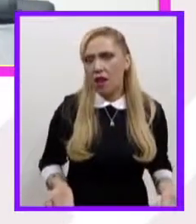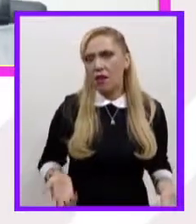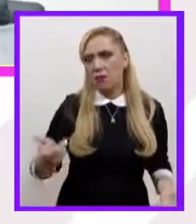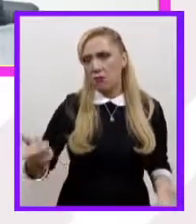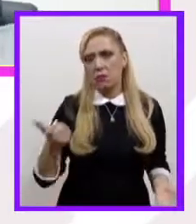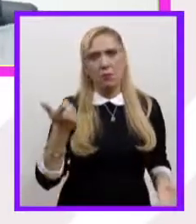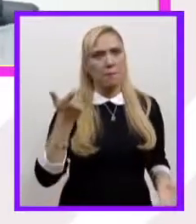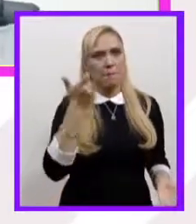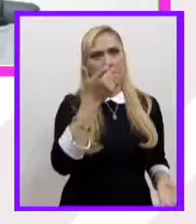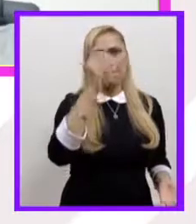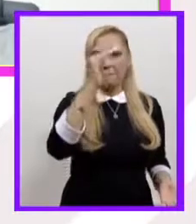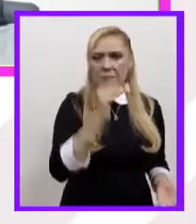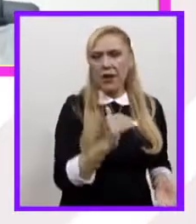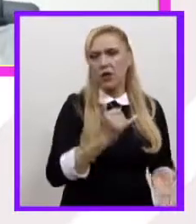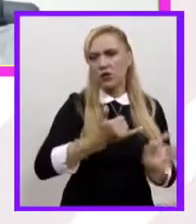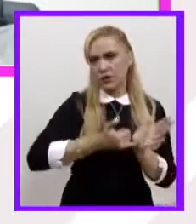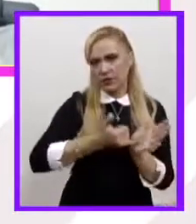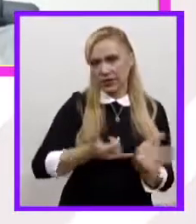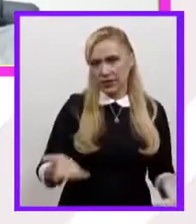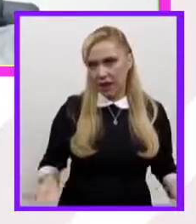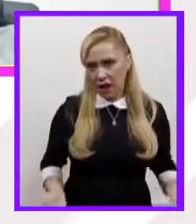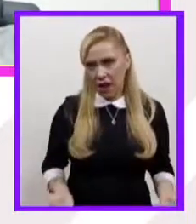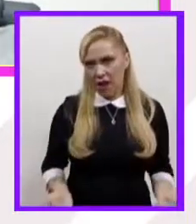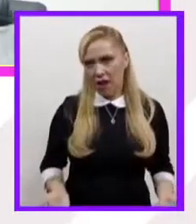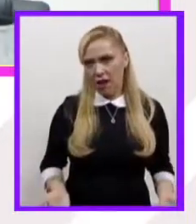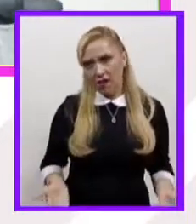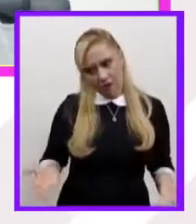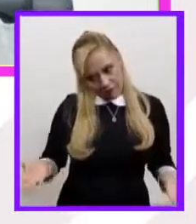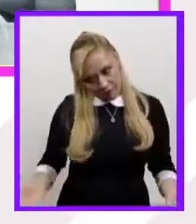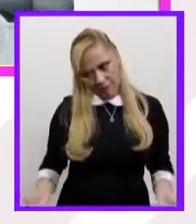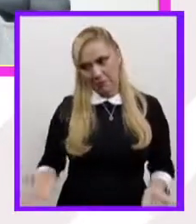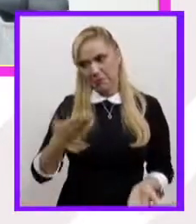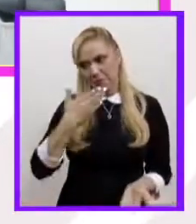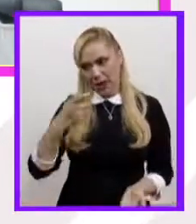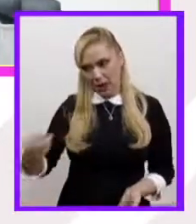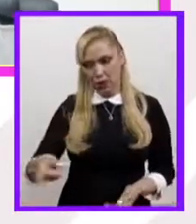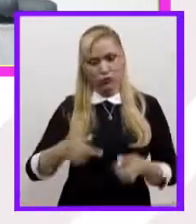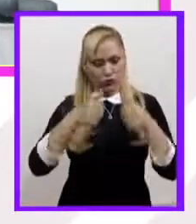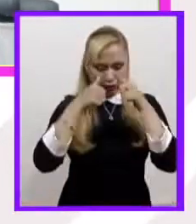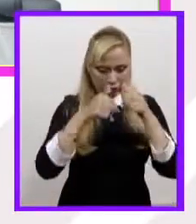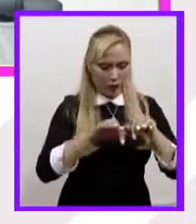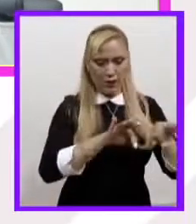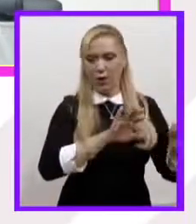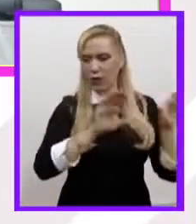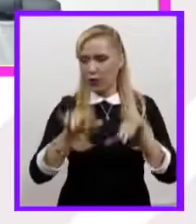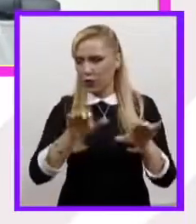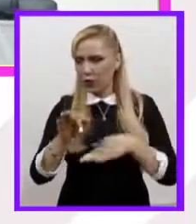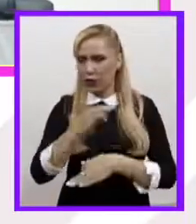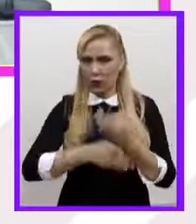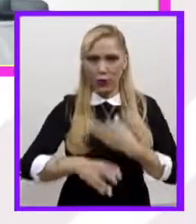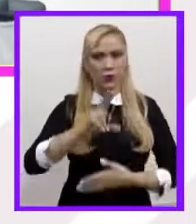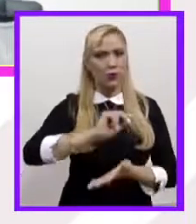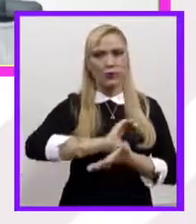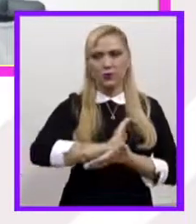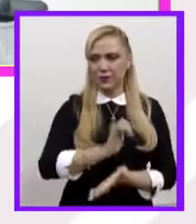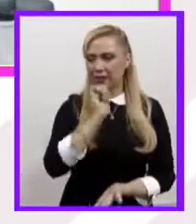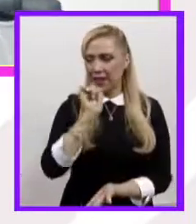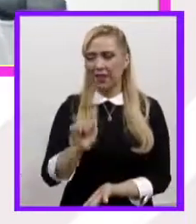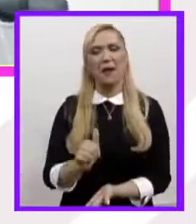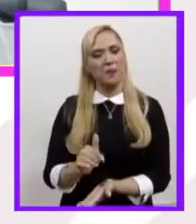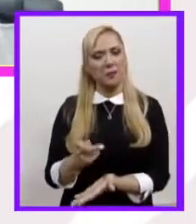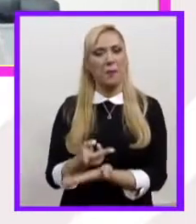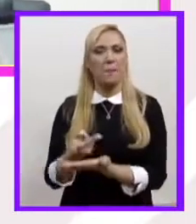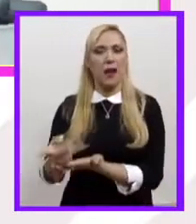empresas les gusta que en materia fiscal pueda ser reconocida su cultura laboral, y la no discriminación puede ser una muy